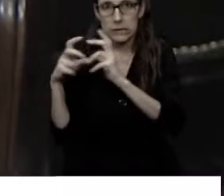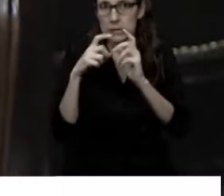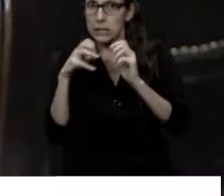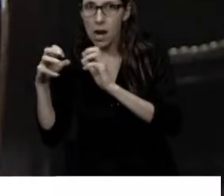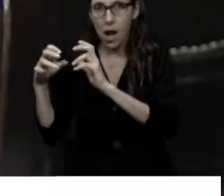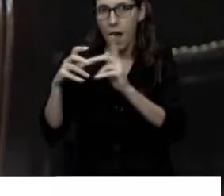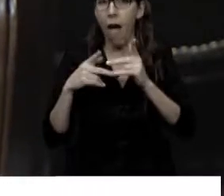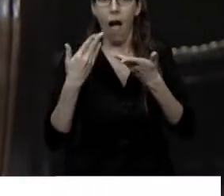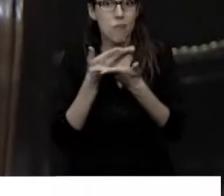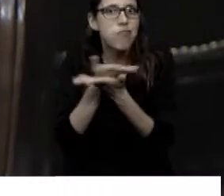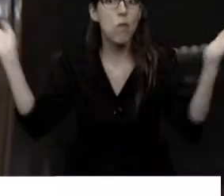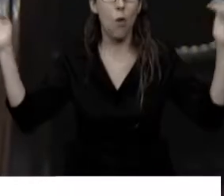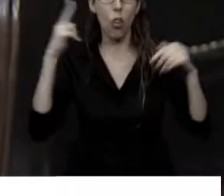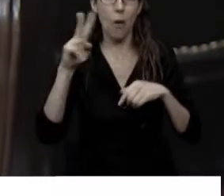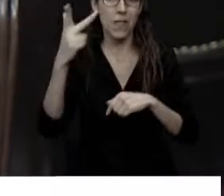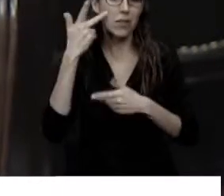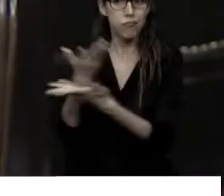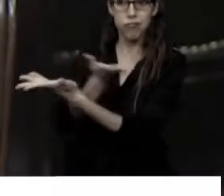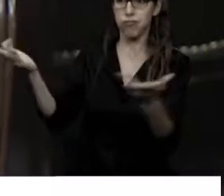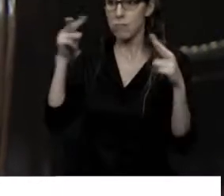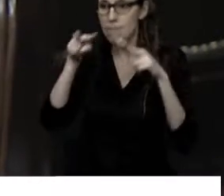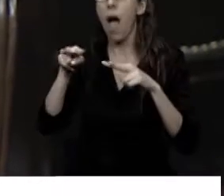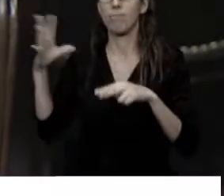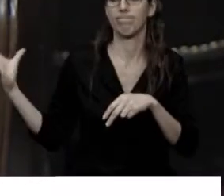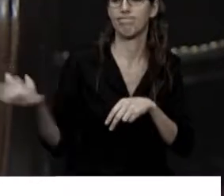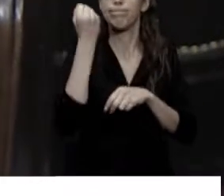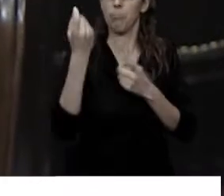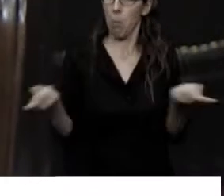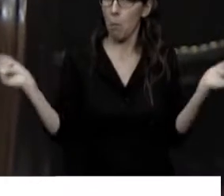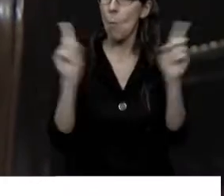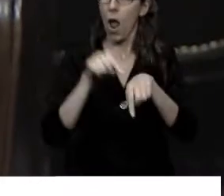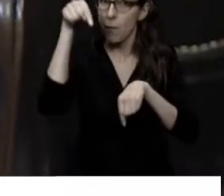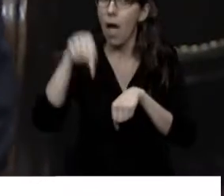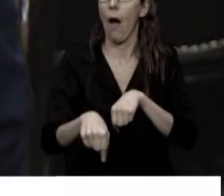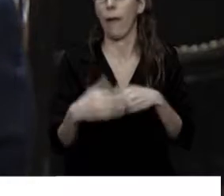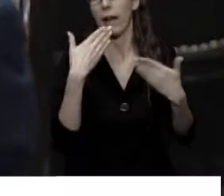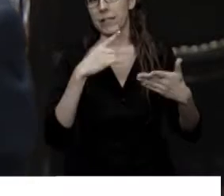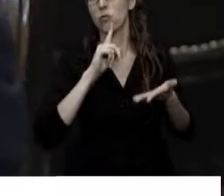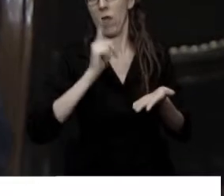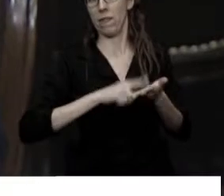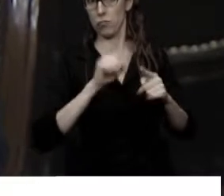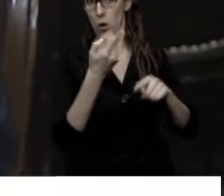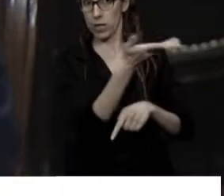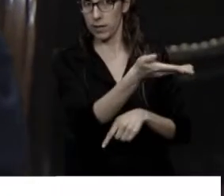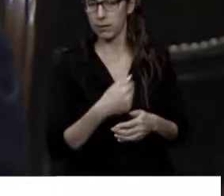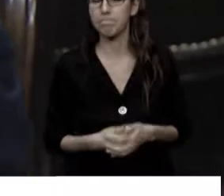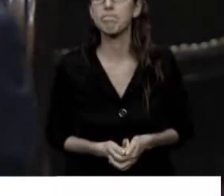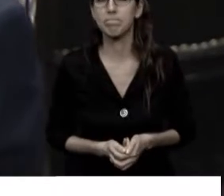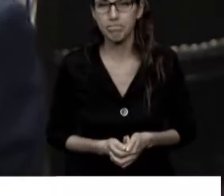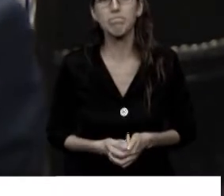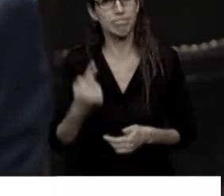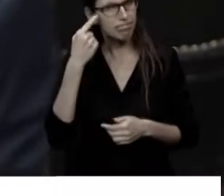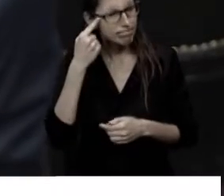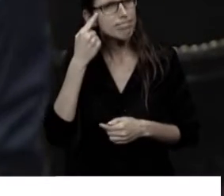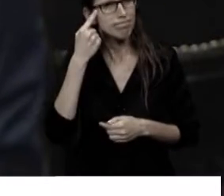del 2018 y hoy lo estamos retomando producto de una nueva decisión política. Creo en la ampliación